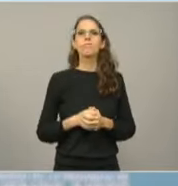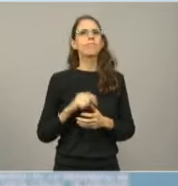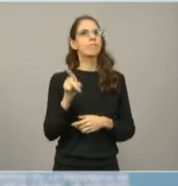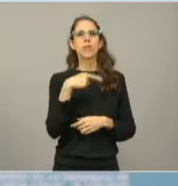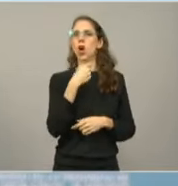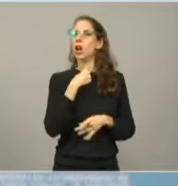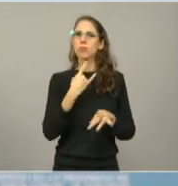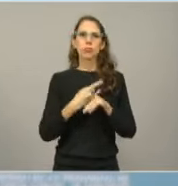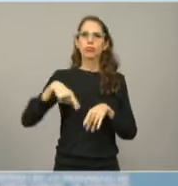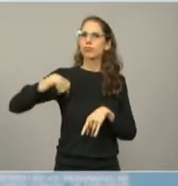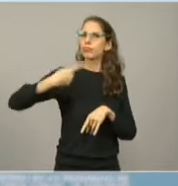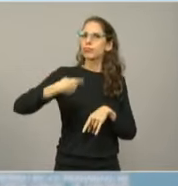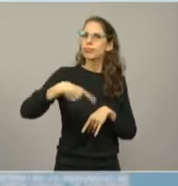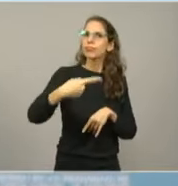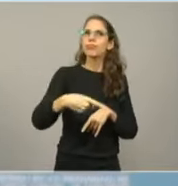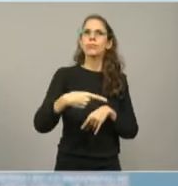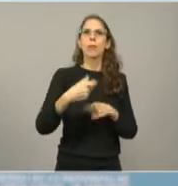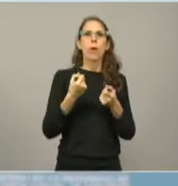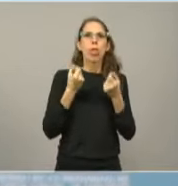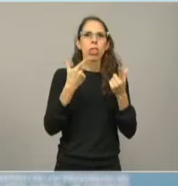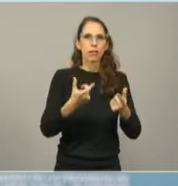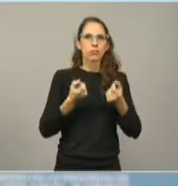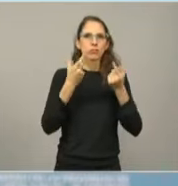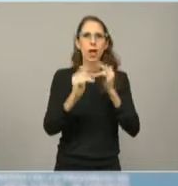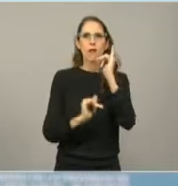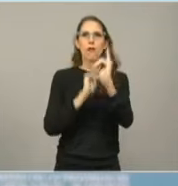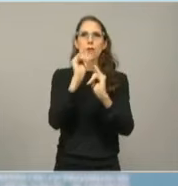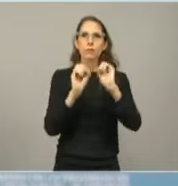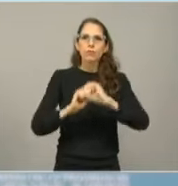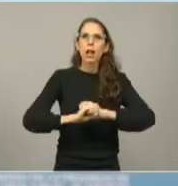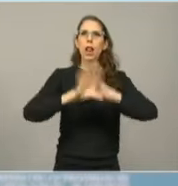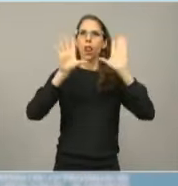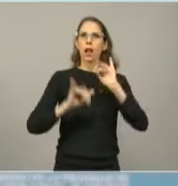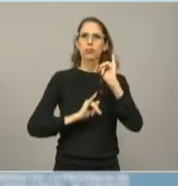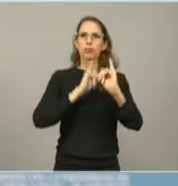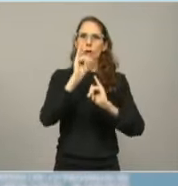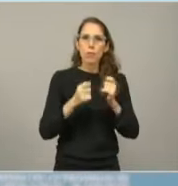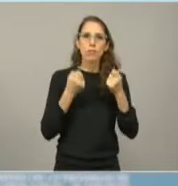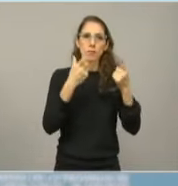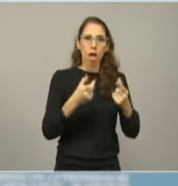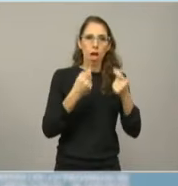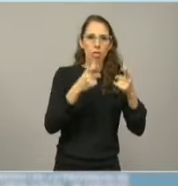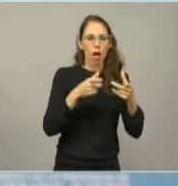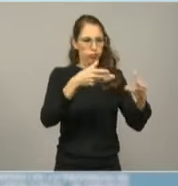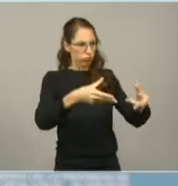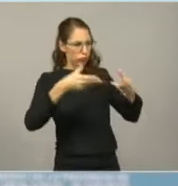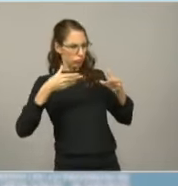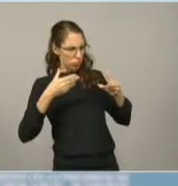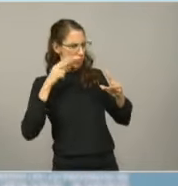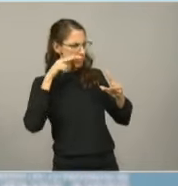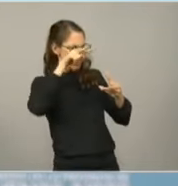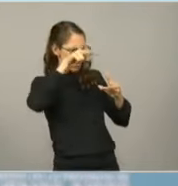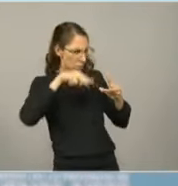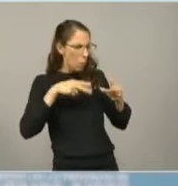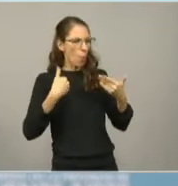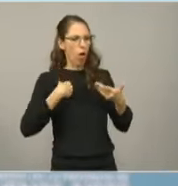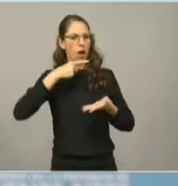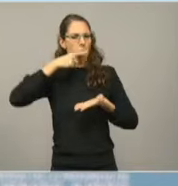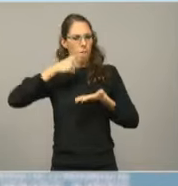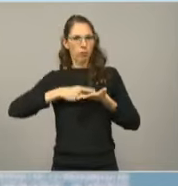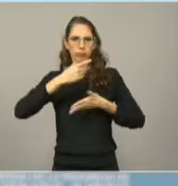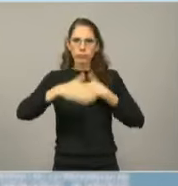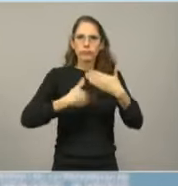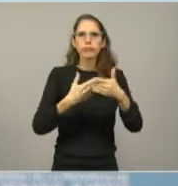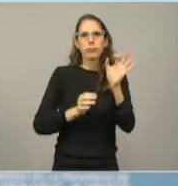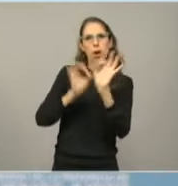permanentemente construir información para poder tomar las mejores decisiones para poder tomar llevar adelante las